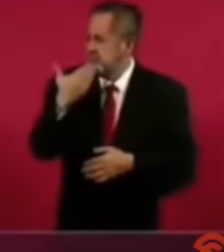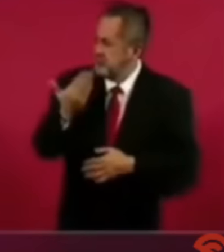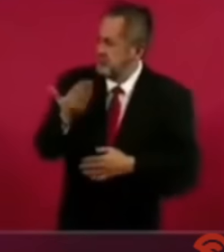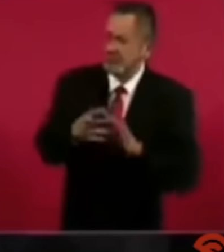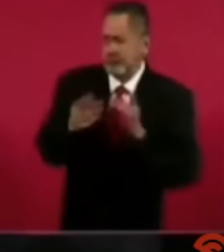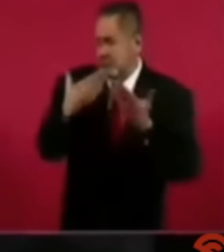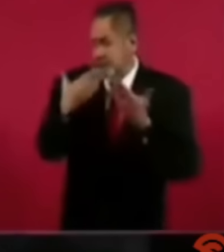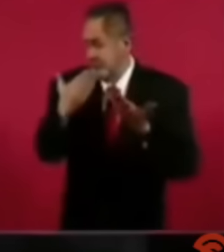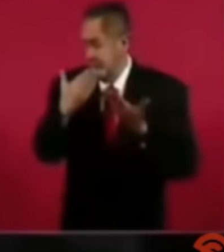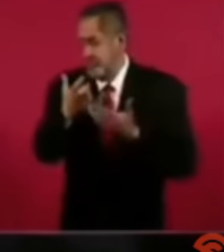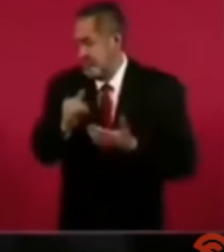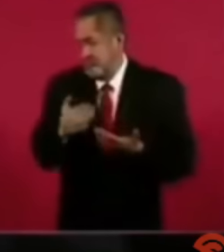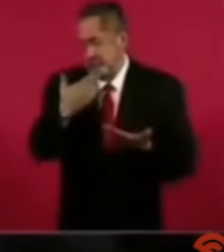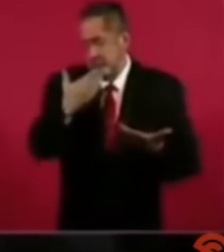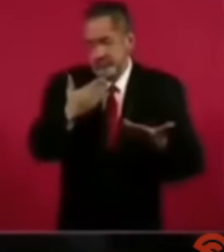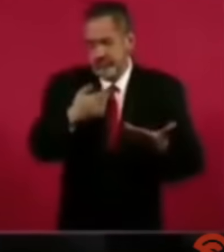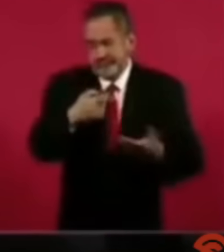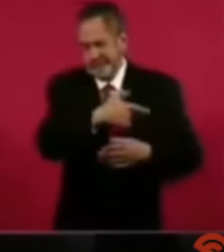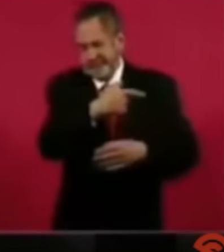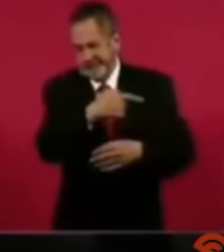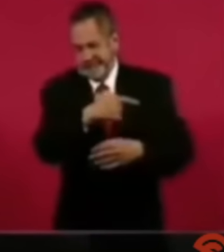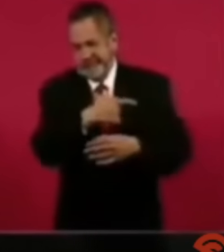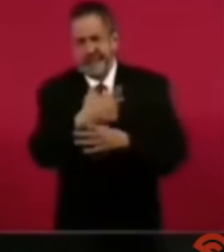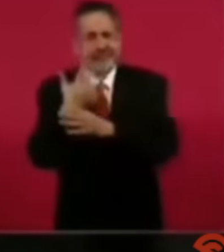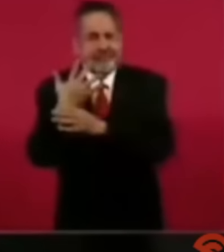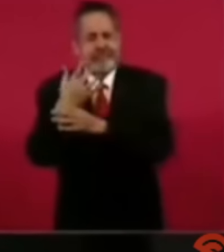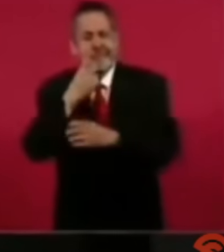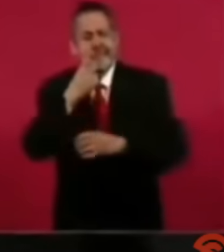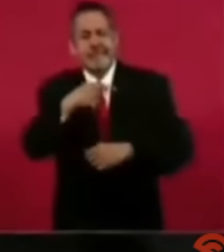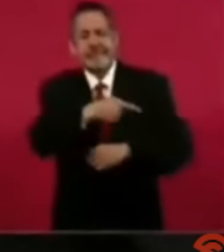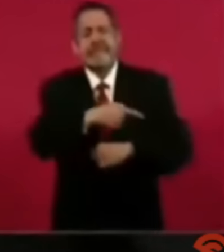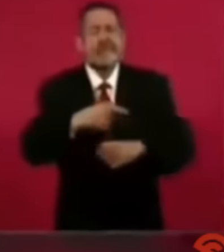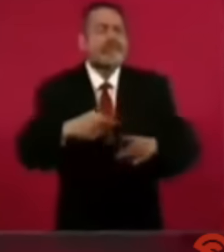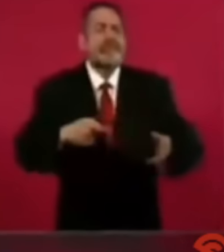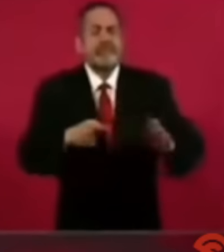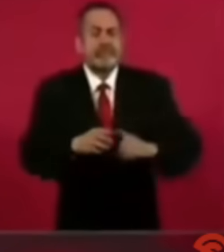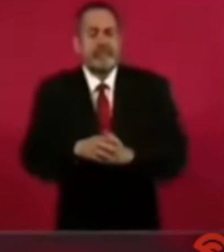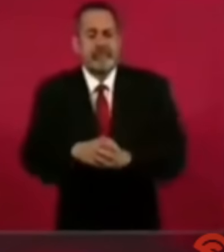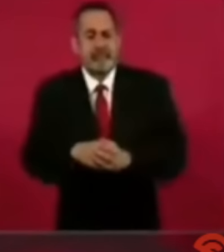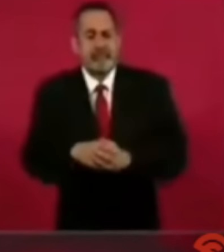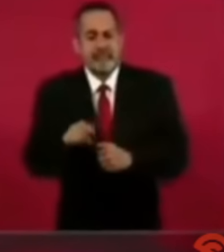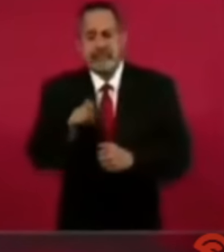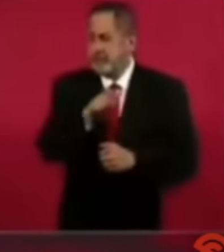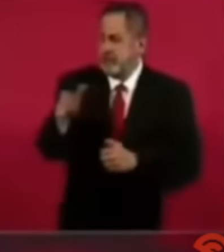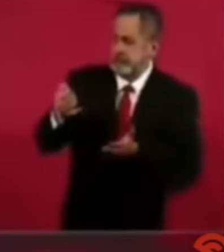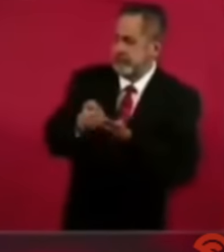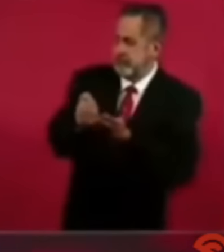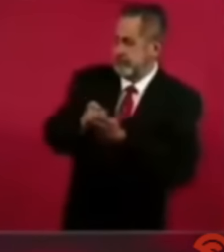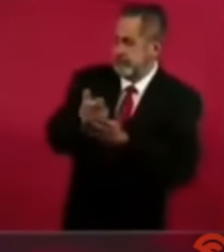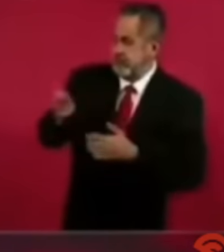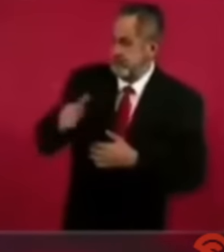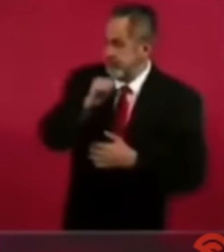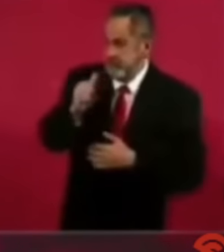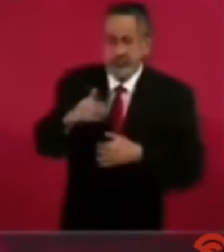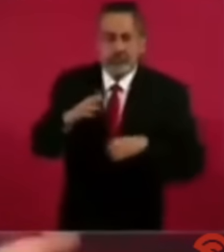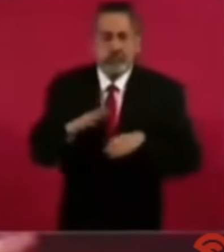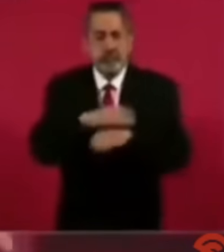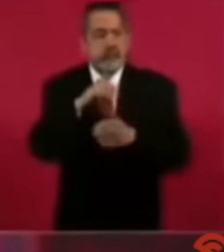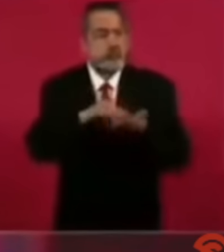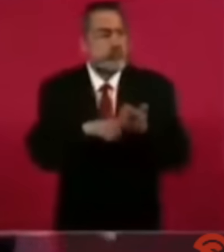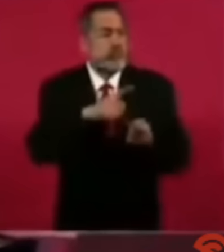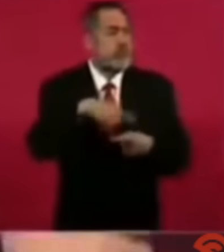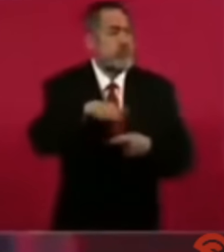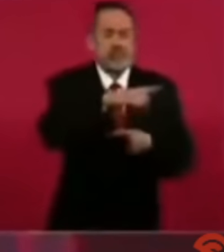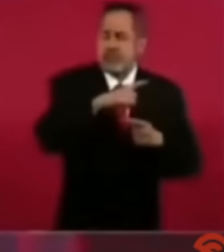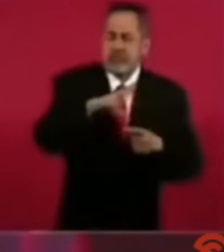diciendo, palabras más, palabras menos, de que pues si no se pagan los impuestos es porque hay la desconfianza